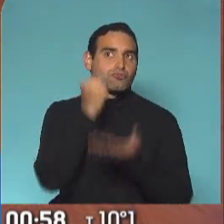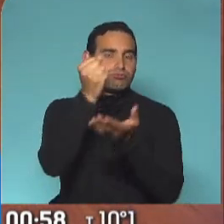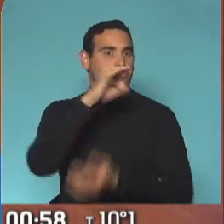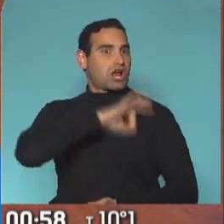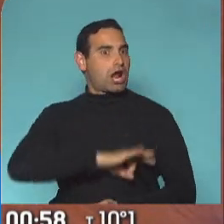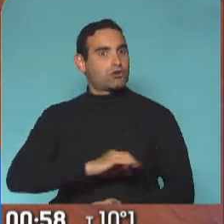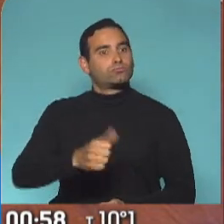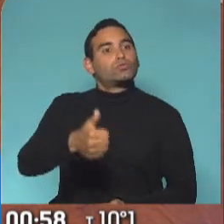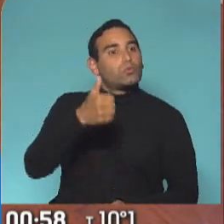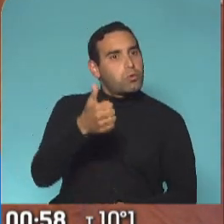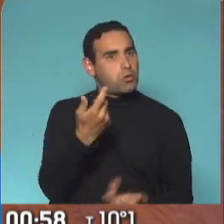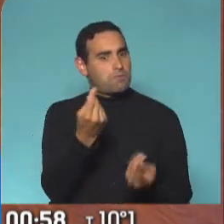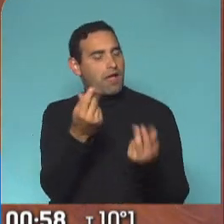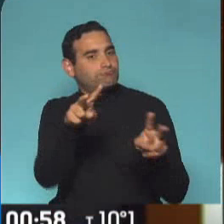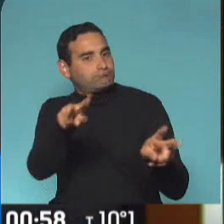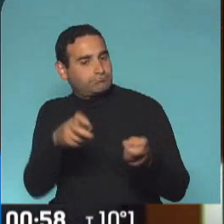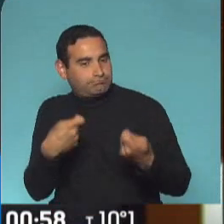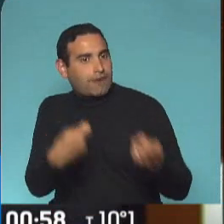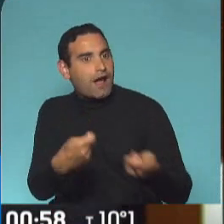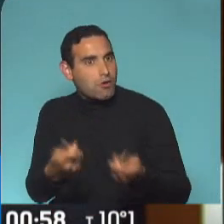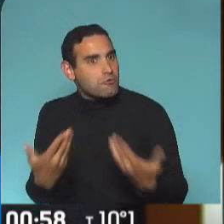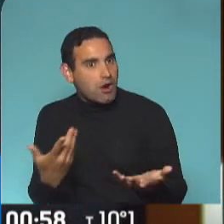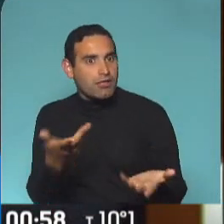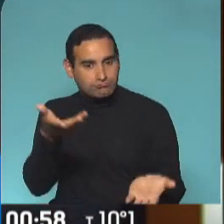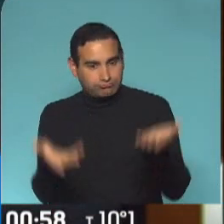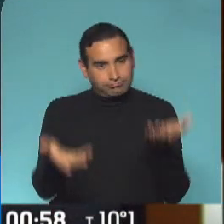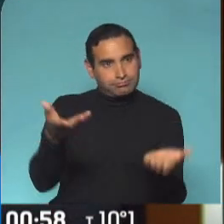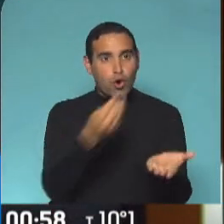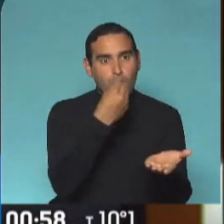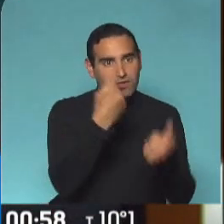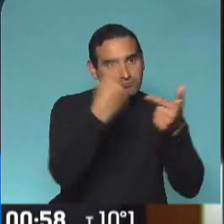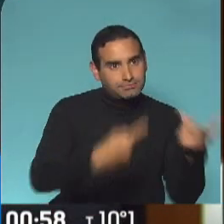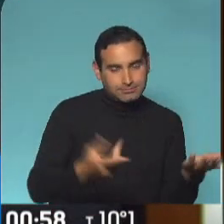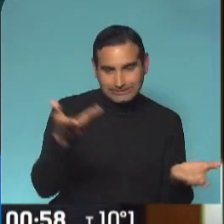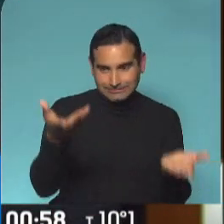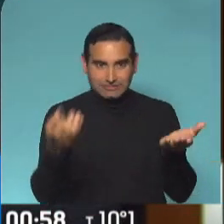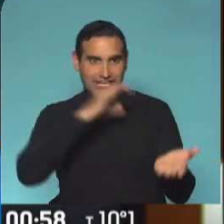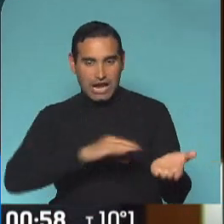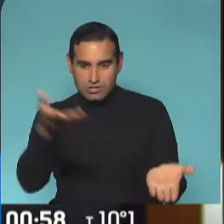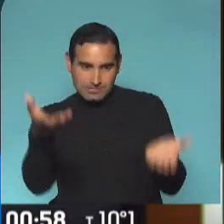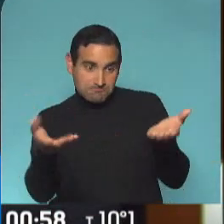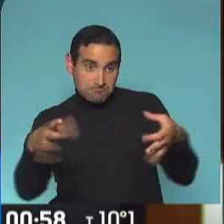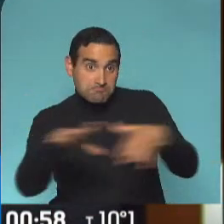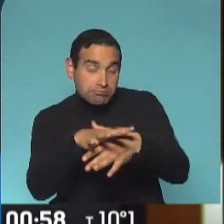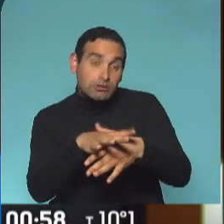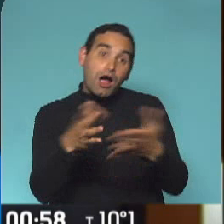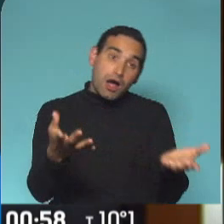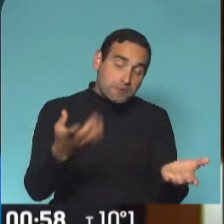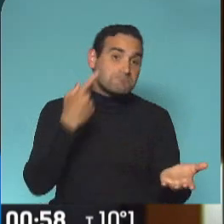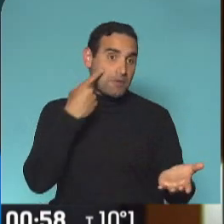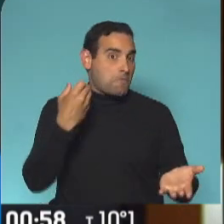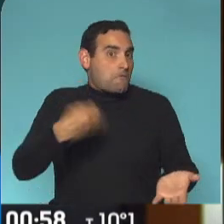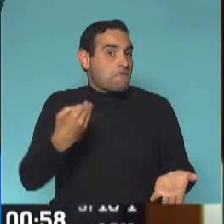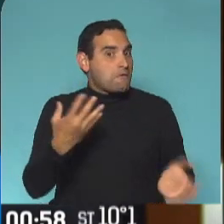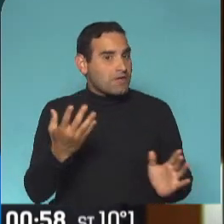permiten un poder adquisitivo que están acorde a la canasta básica de alimentos y de servicios, uno diría, bueno, es algo que